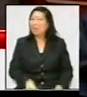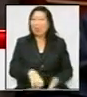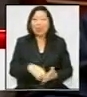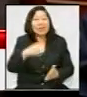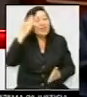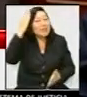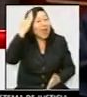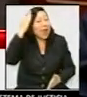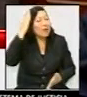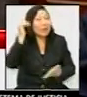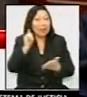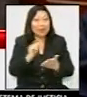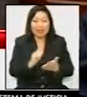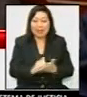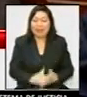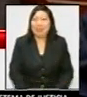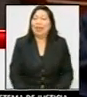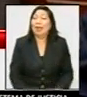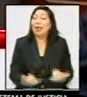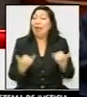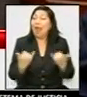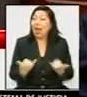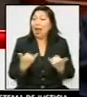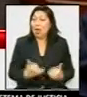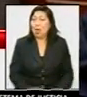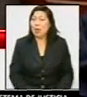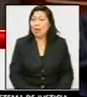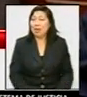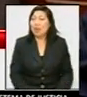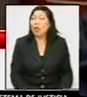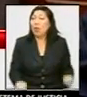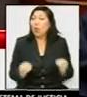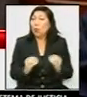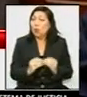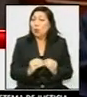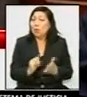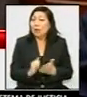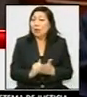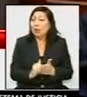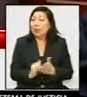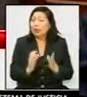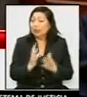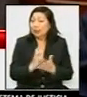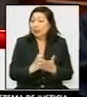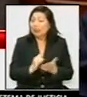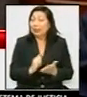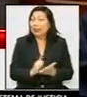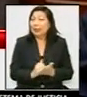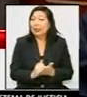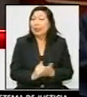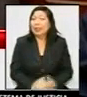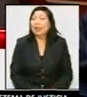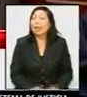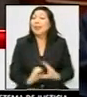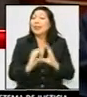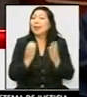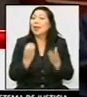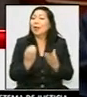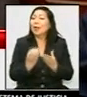sabe perfectamente de que en este momento las fuerzas que en el oscurantismo, en el